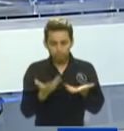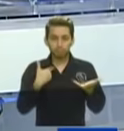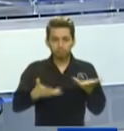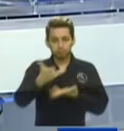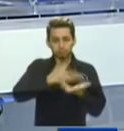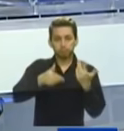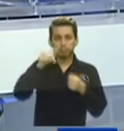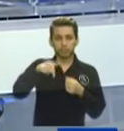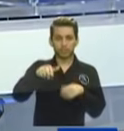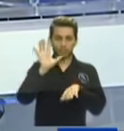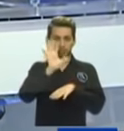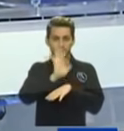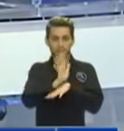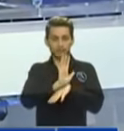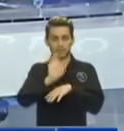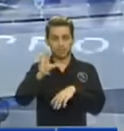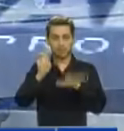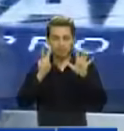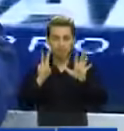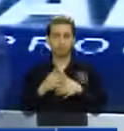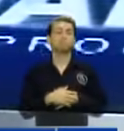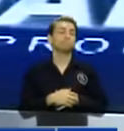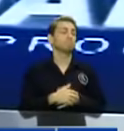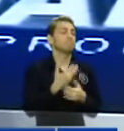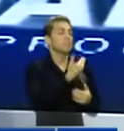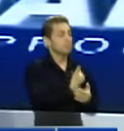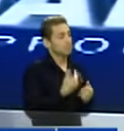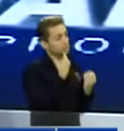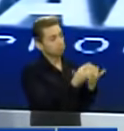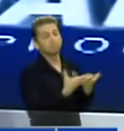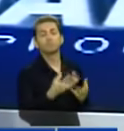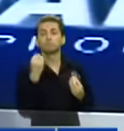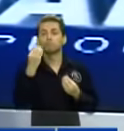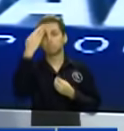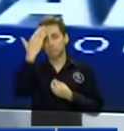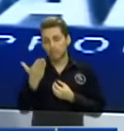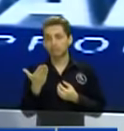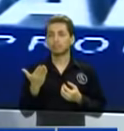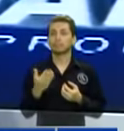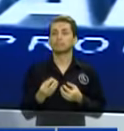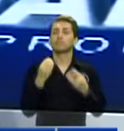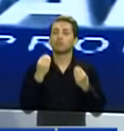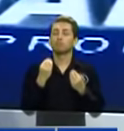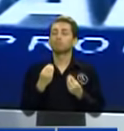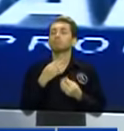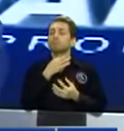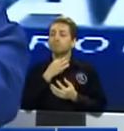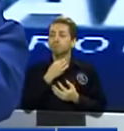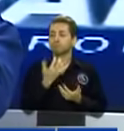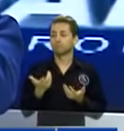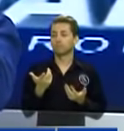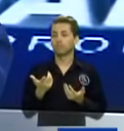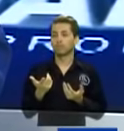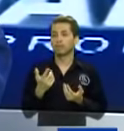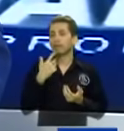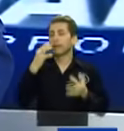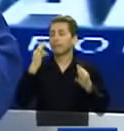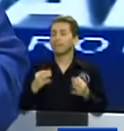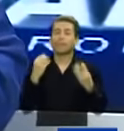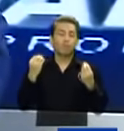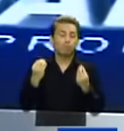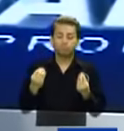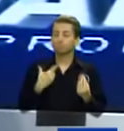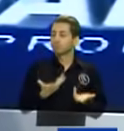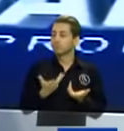estudios, presidente. Muchísimas gracias, Luis, un verdadero gusto estar aquí con ustedes. Efectivamente, creo que hay mucho que hablar